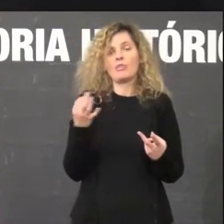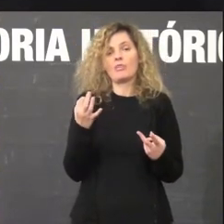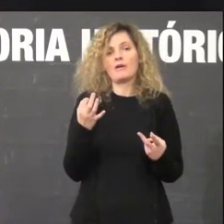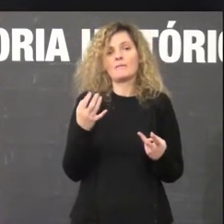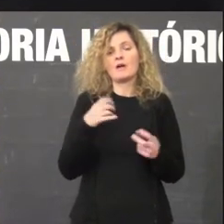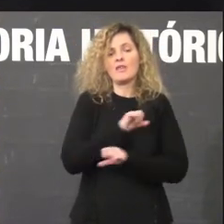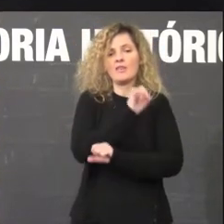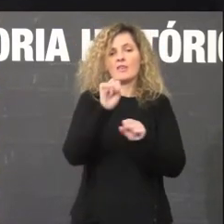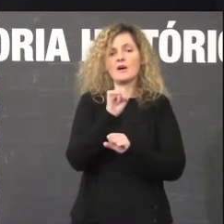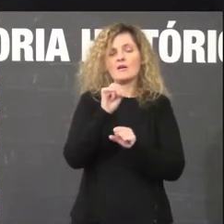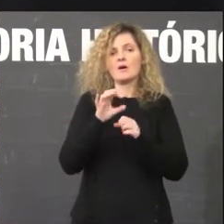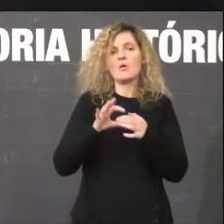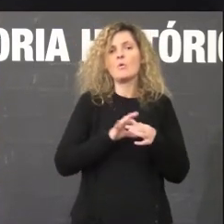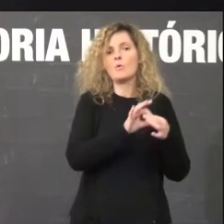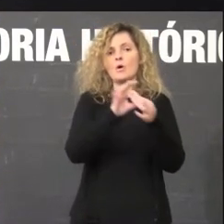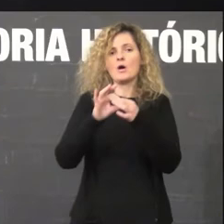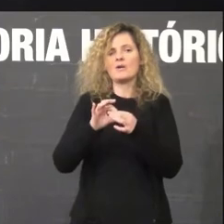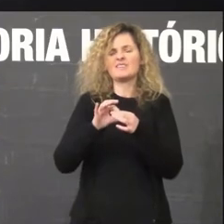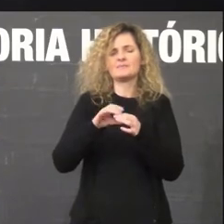esa defensa da unidade